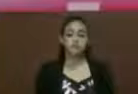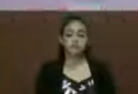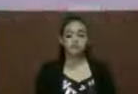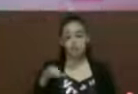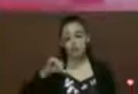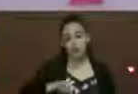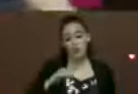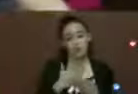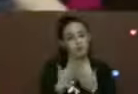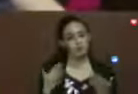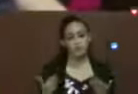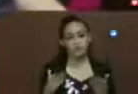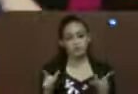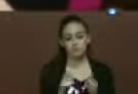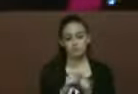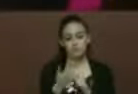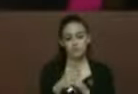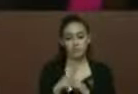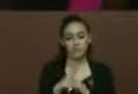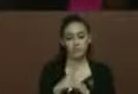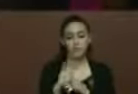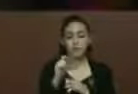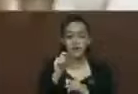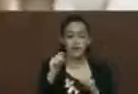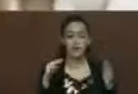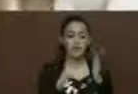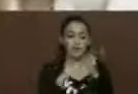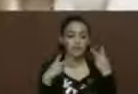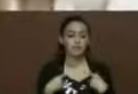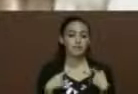hoy estamos hablando de en promedio unos